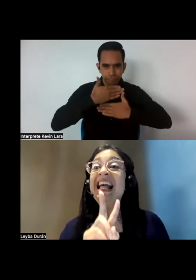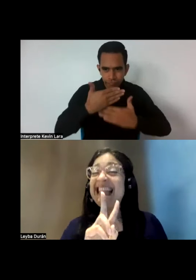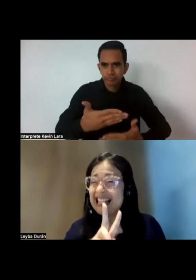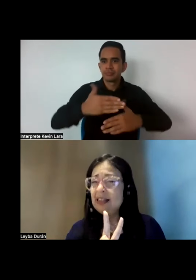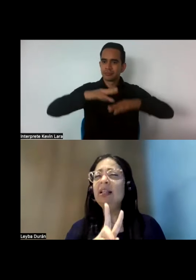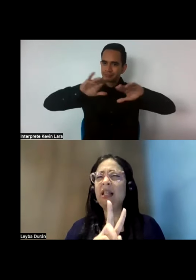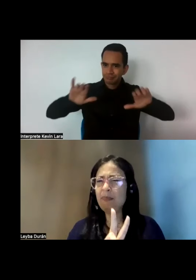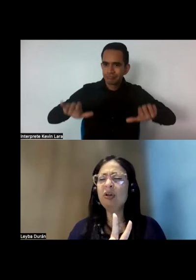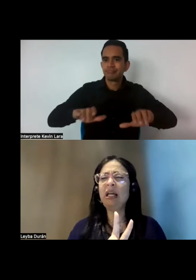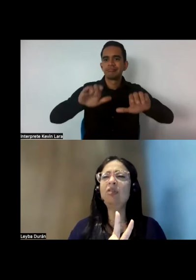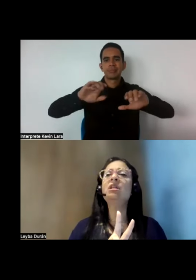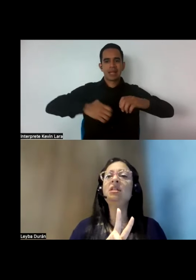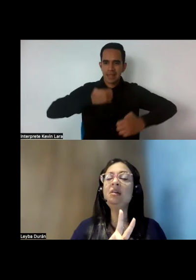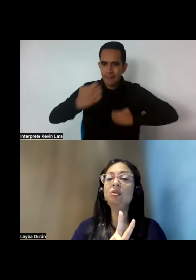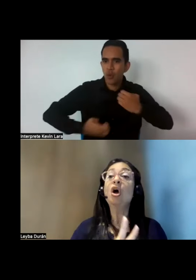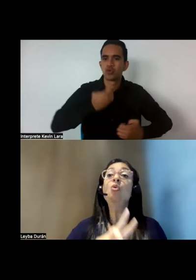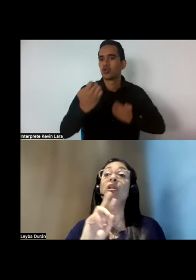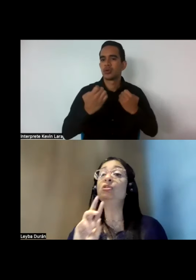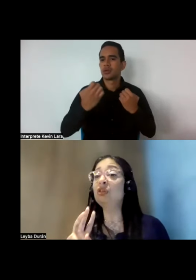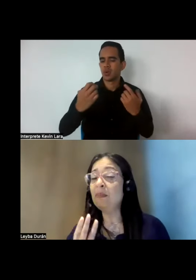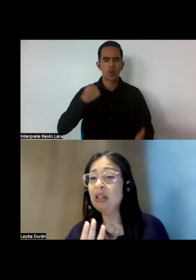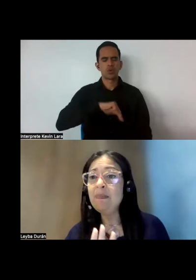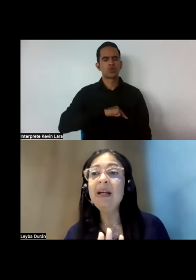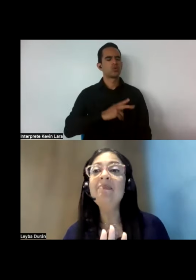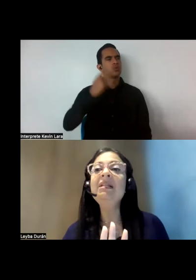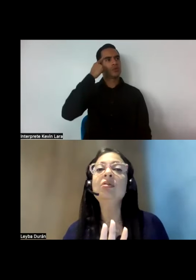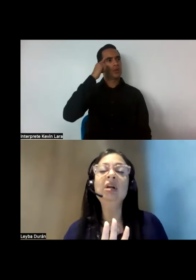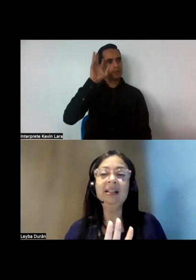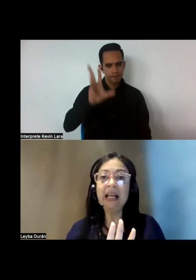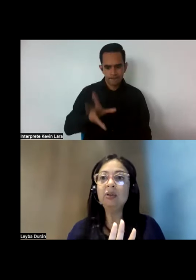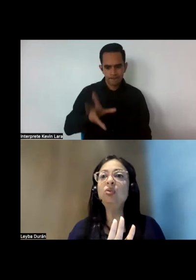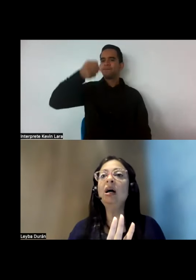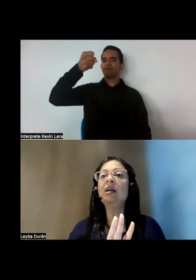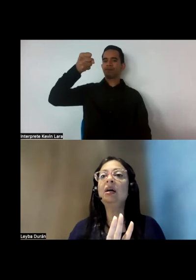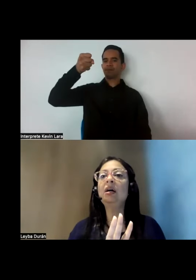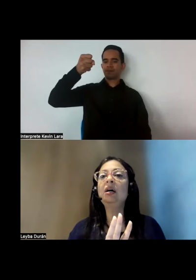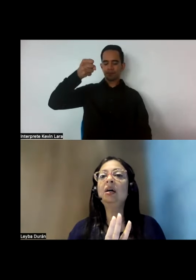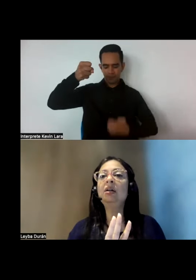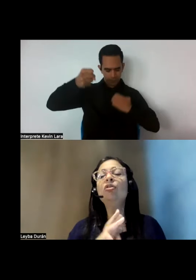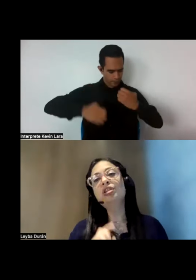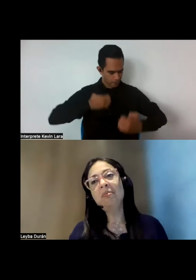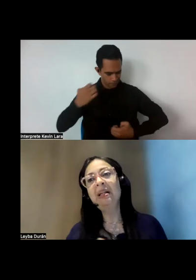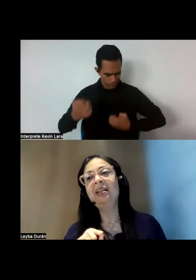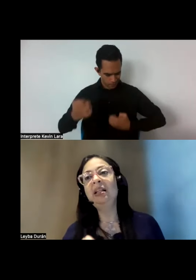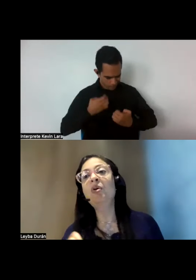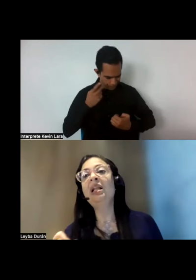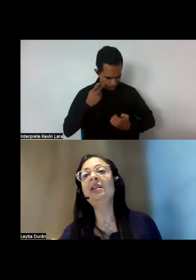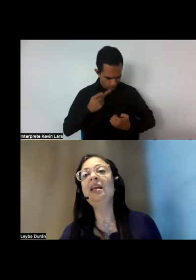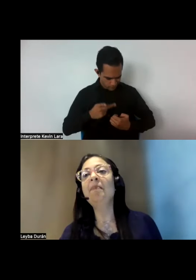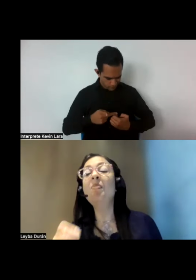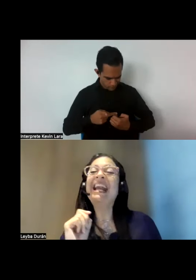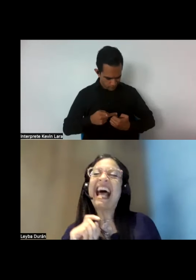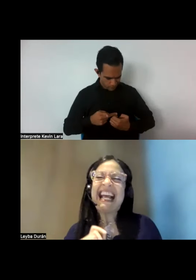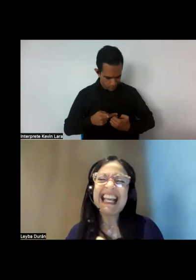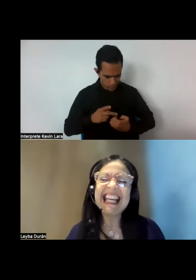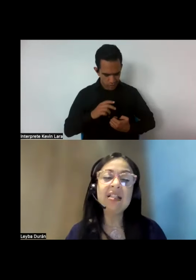permiso de entender por qué lo sentimos, cuando nos damos el permiso de actuar, no siempre tenemos el